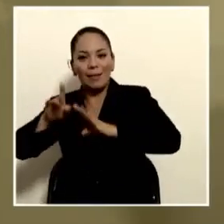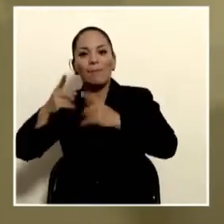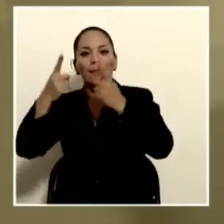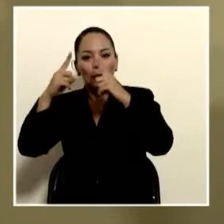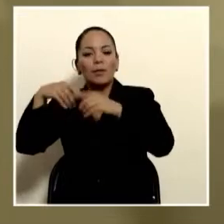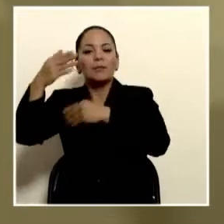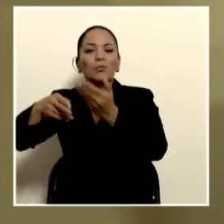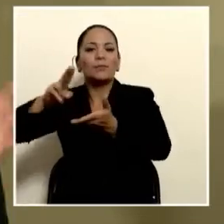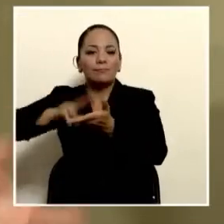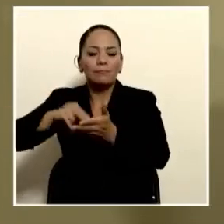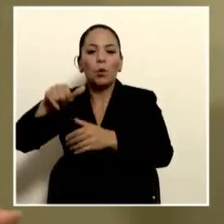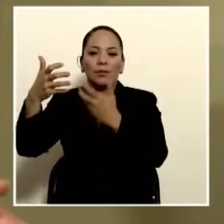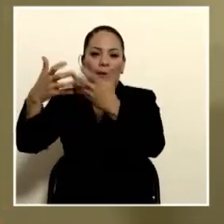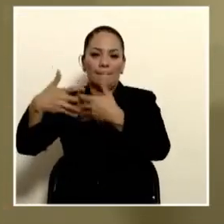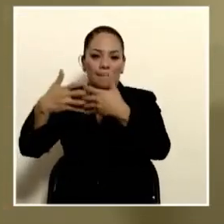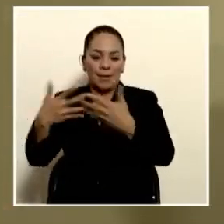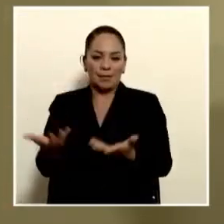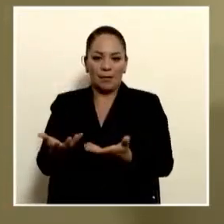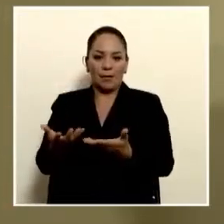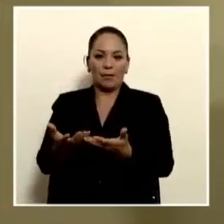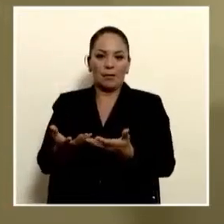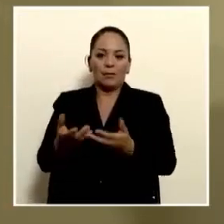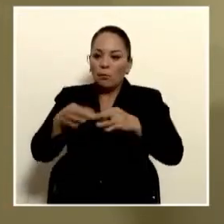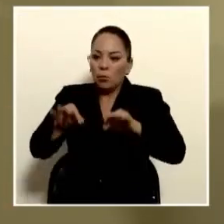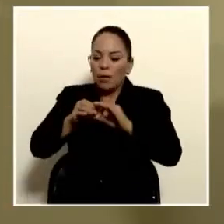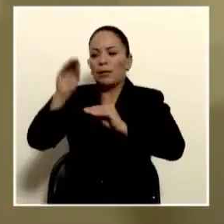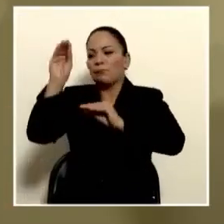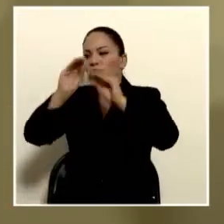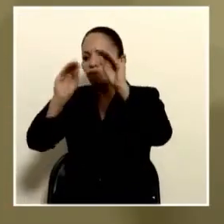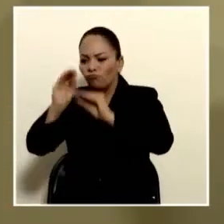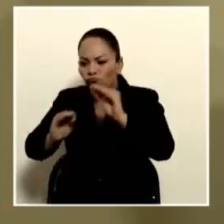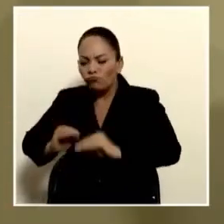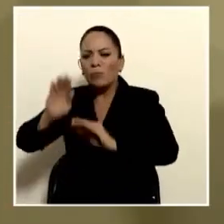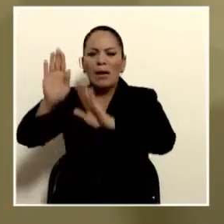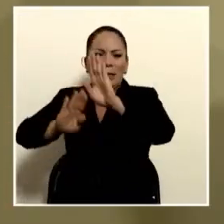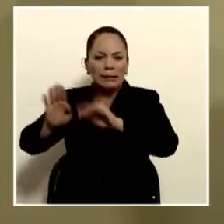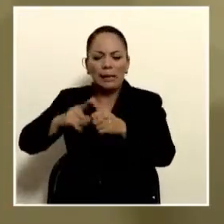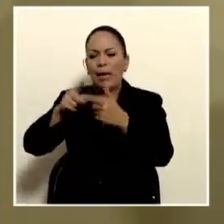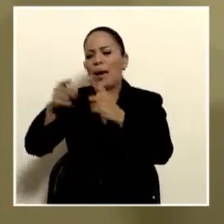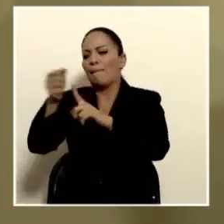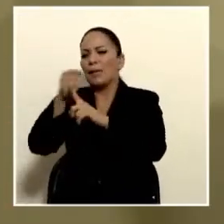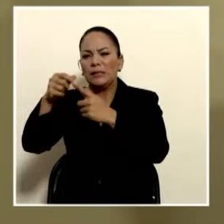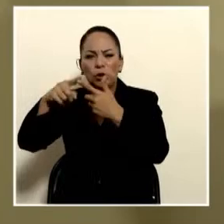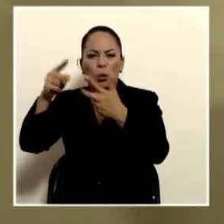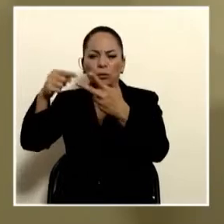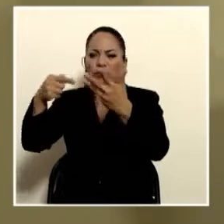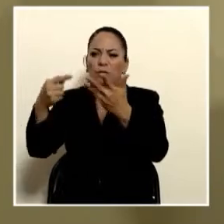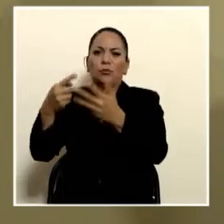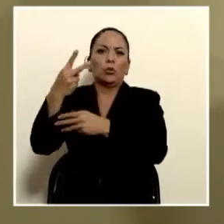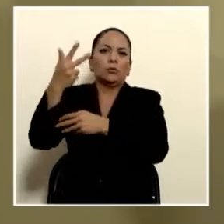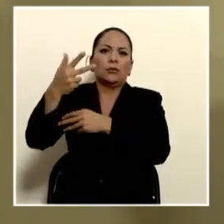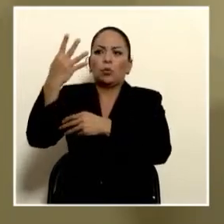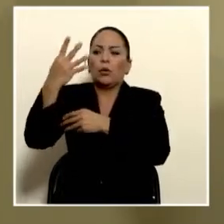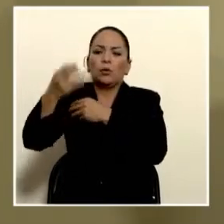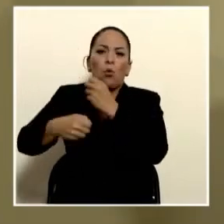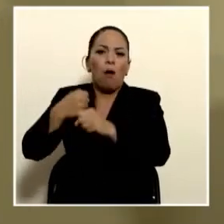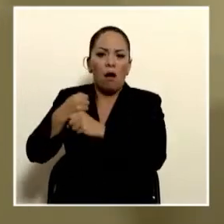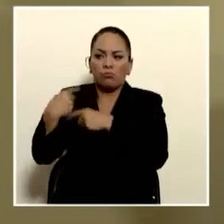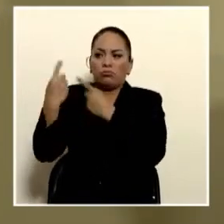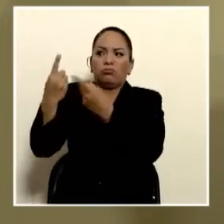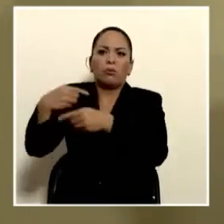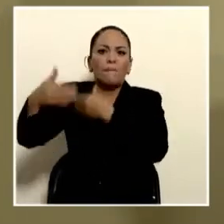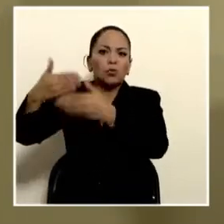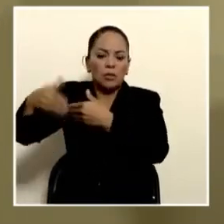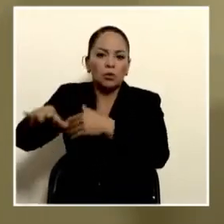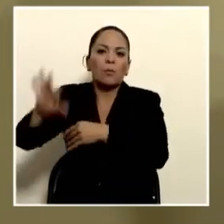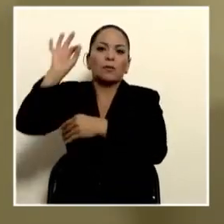la compañía que va a formar el cartel, hacer el cartel, vivir apelaciones. Eso es un proceso que se puede tardar de 2 a 4 años, 3 años, dependiendo de las apelaciones.